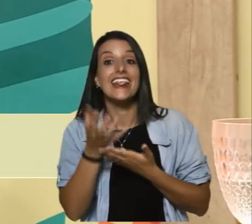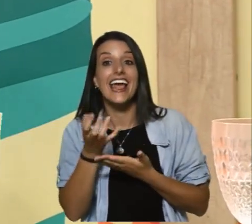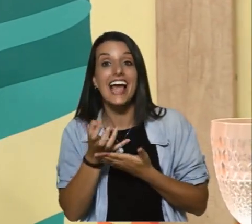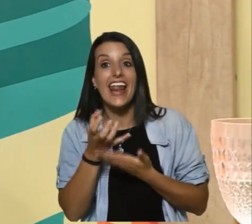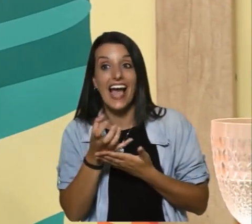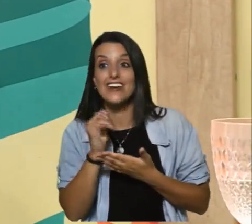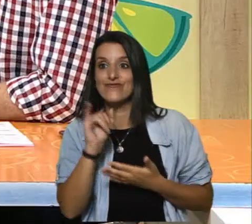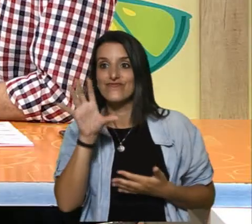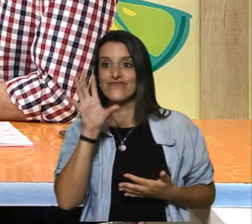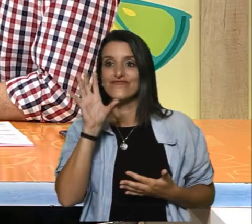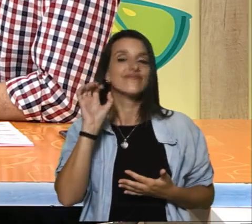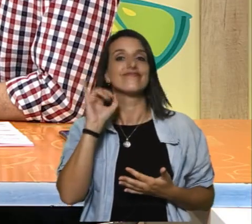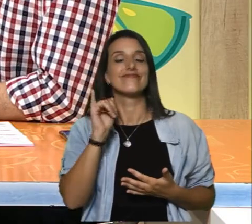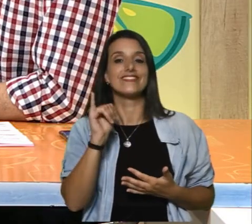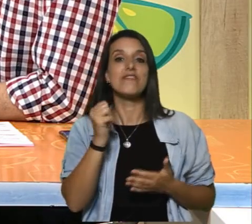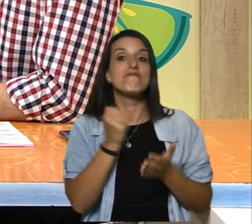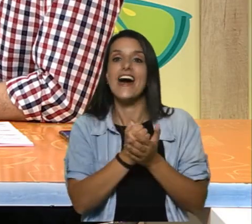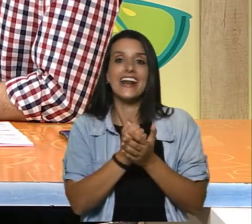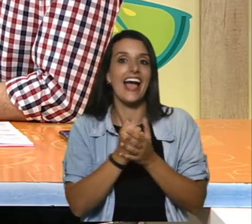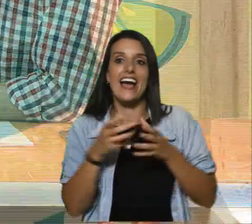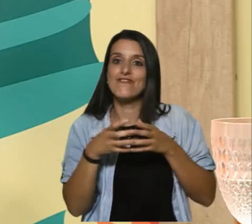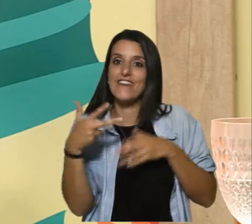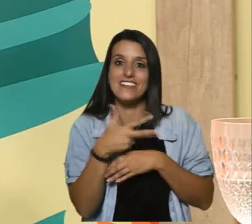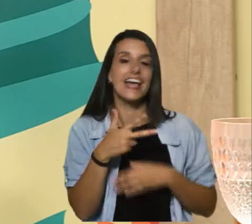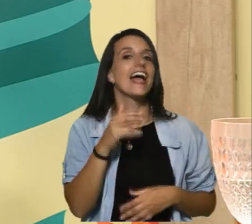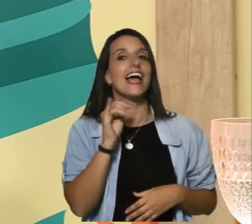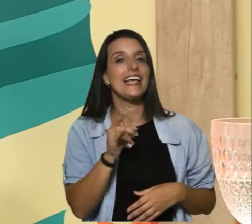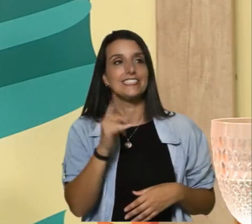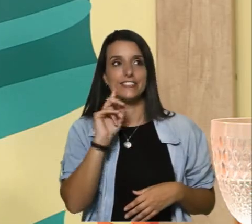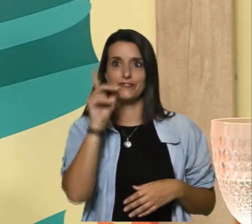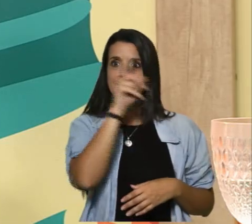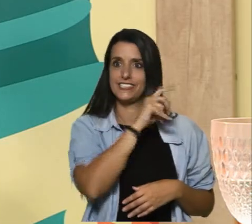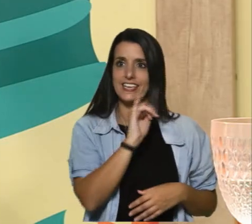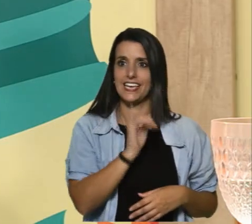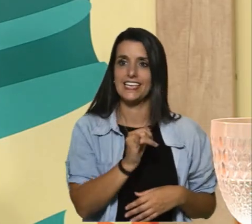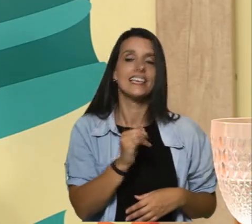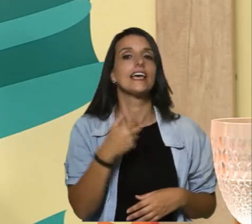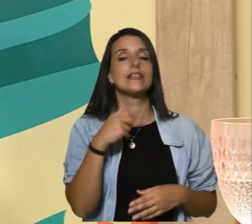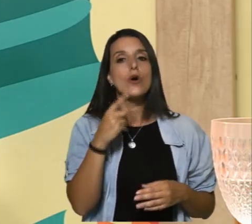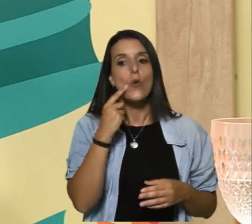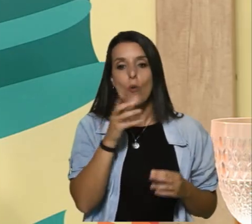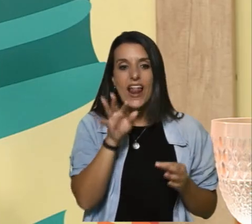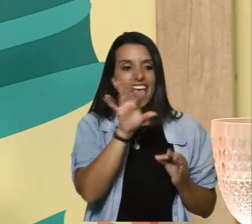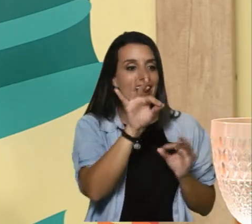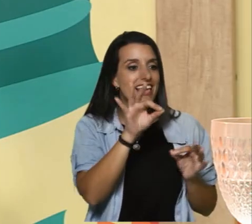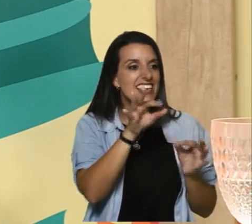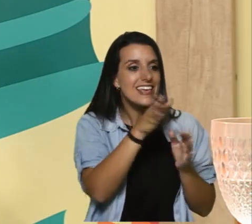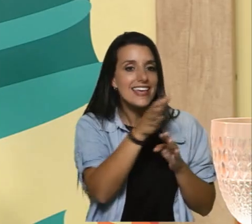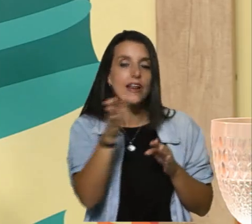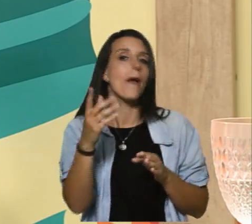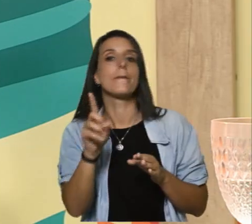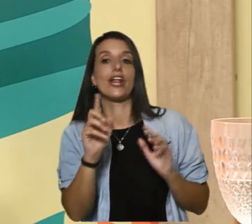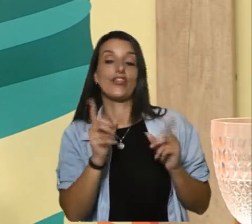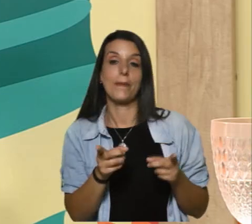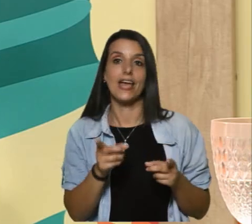música. Marca una generación. Claro. Era difícil, sí, inclinarse para ese lado. Lo que pasa es que ahí